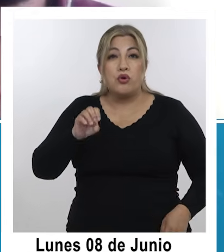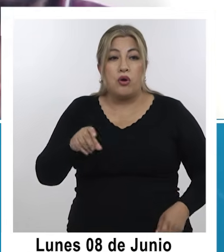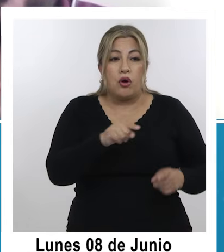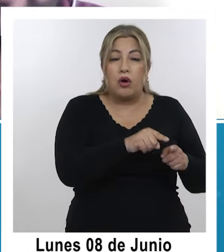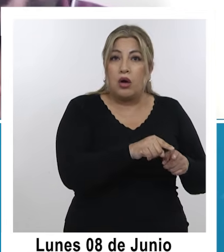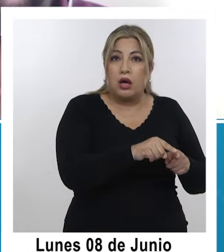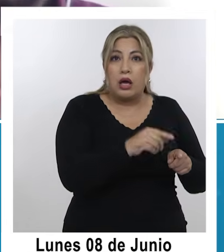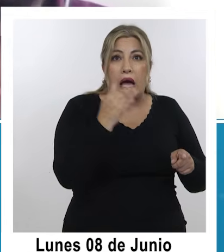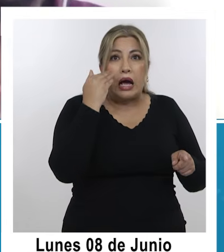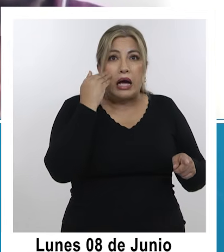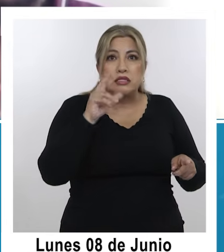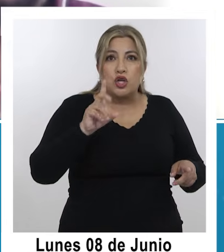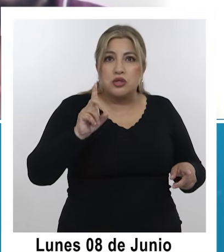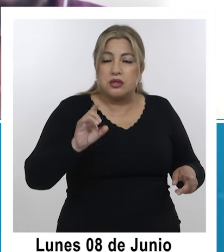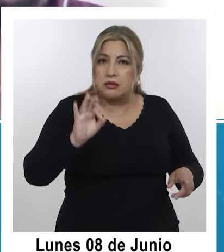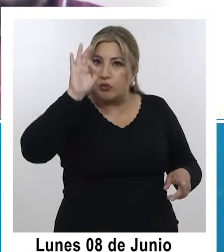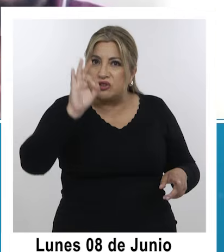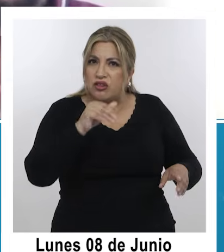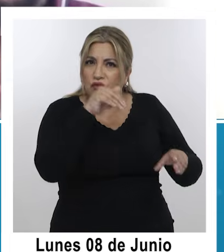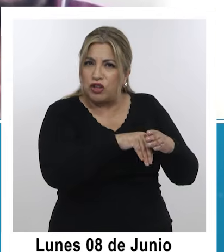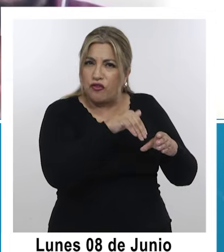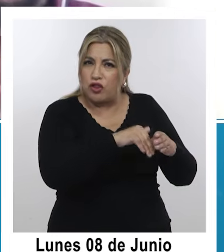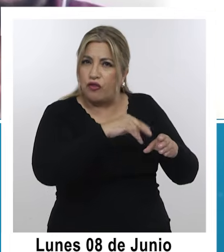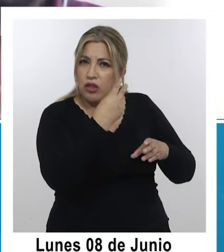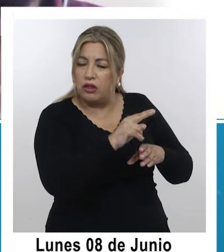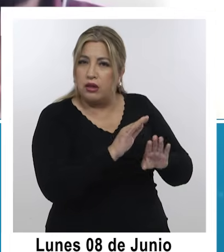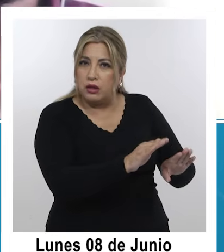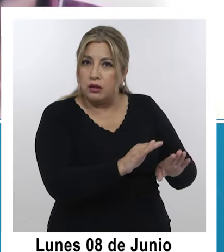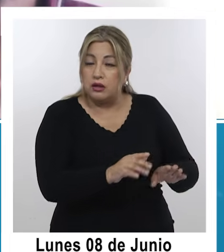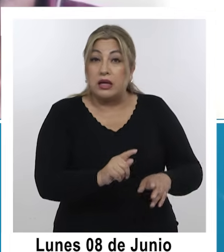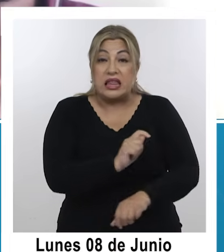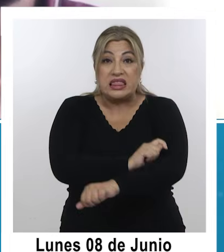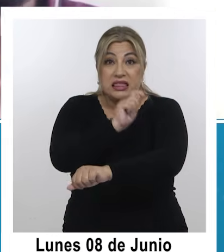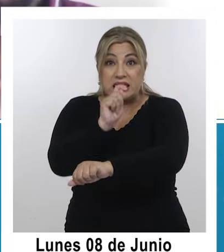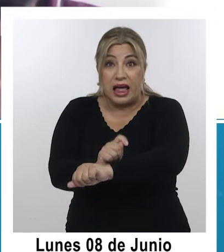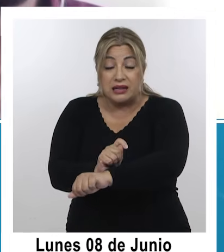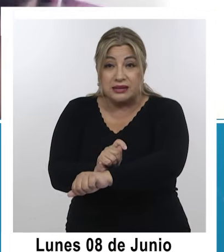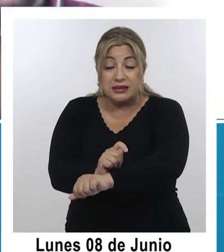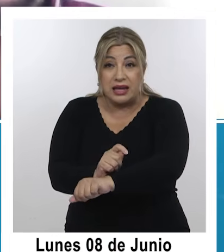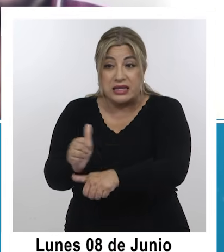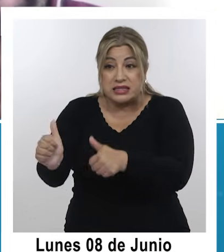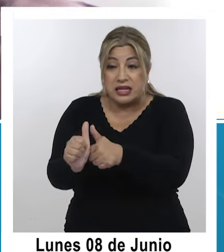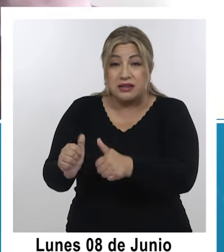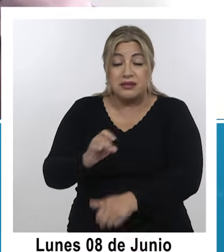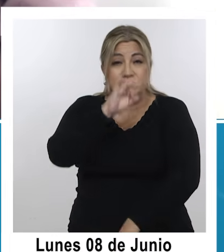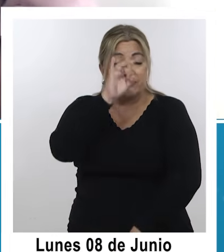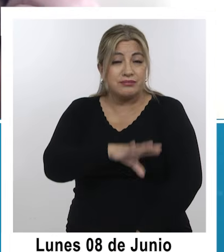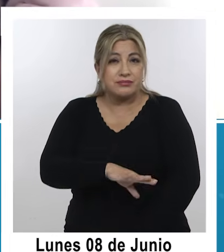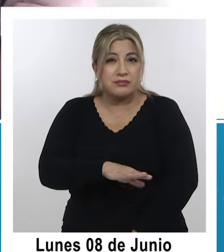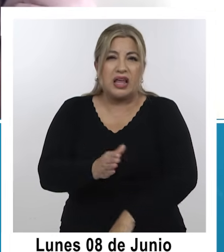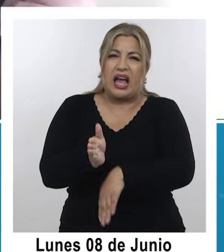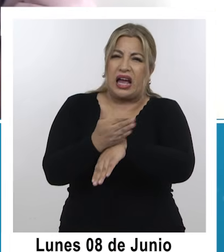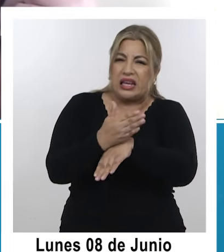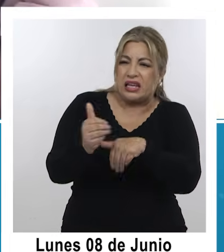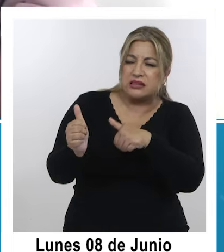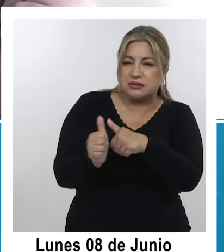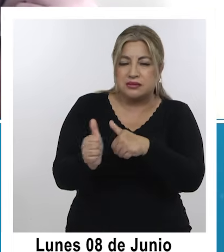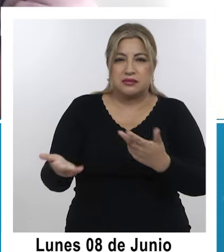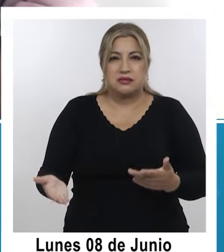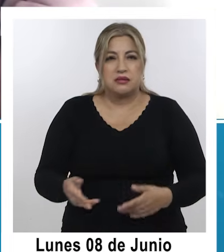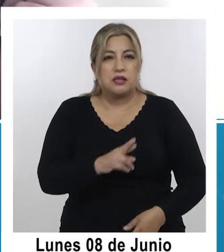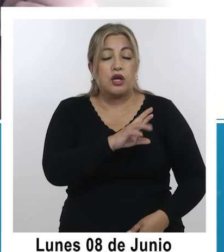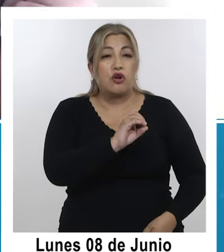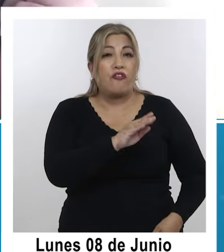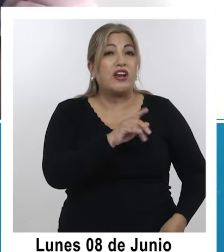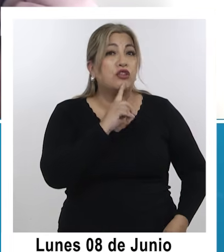Sánchez ha sacado casi 80% de votos. Tacna, frontera con Con Chile, Chile. cerca de Arica,